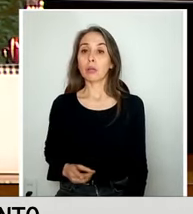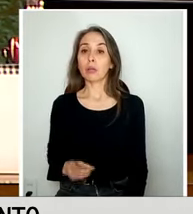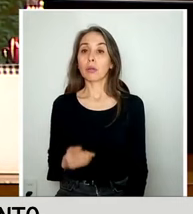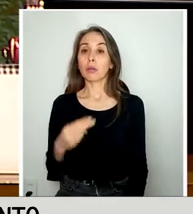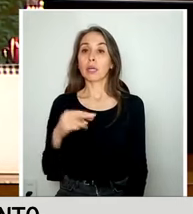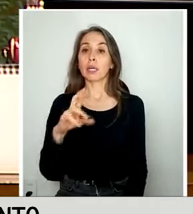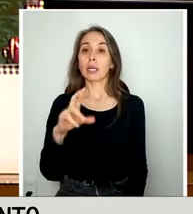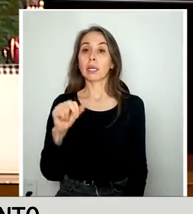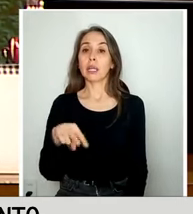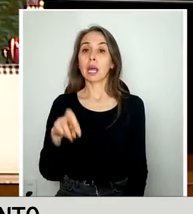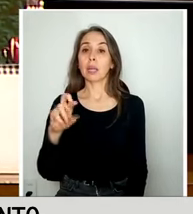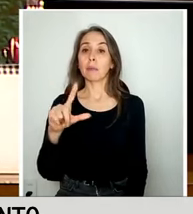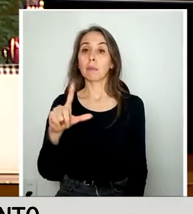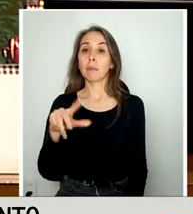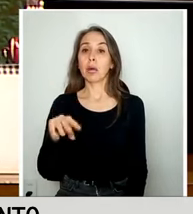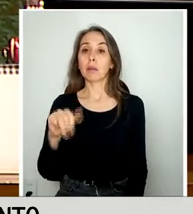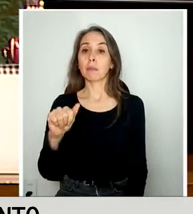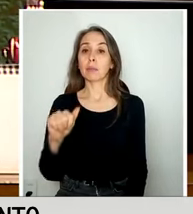Palma